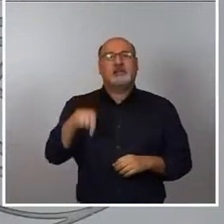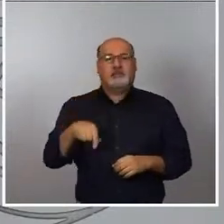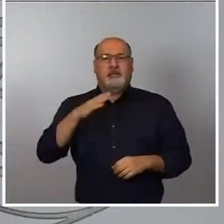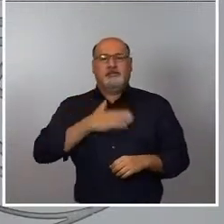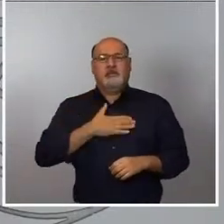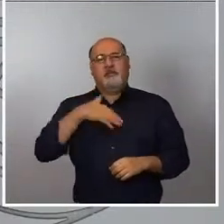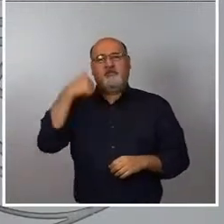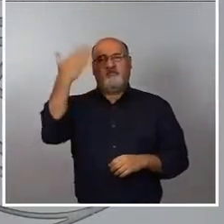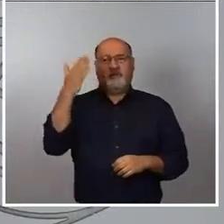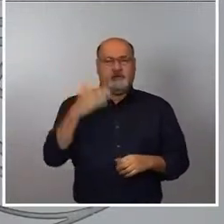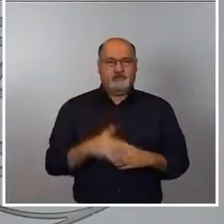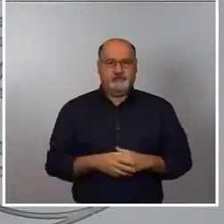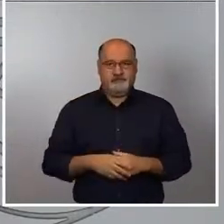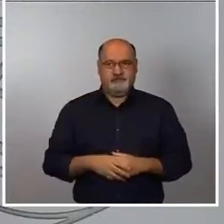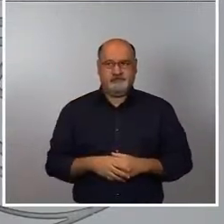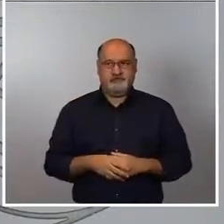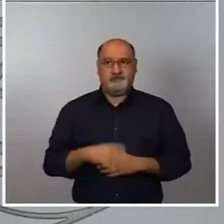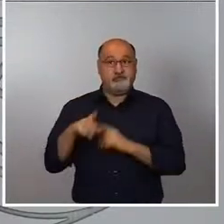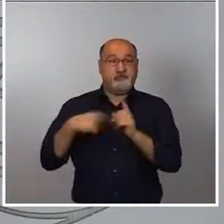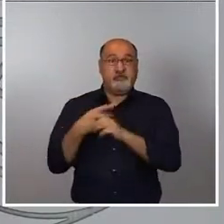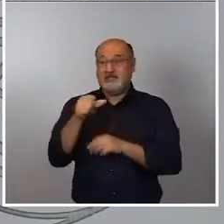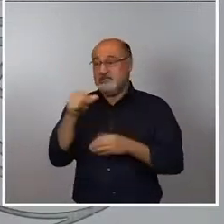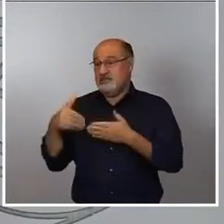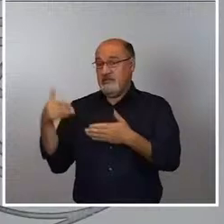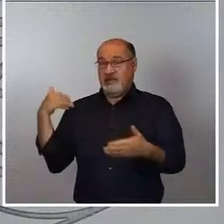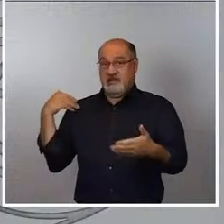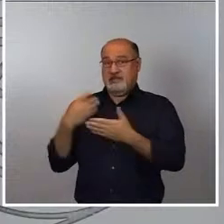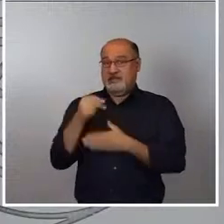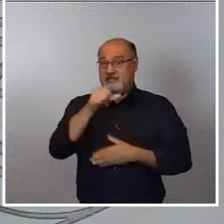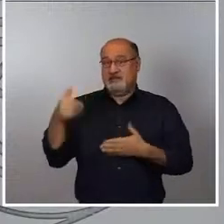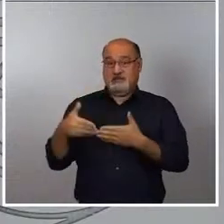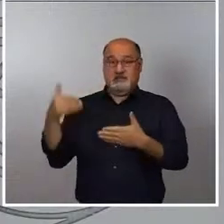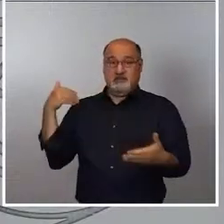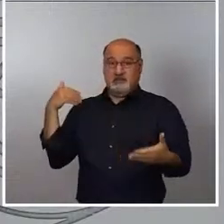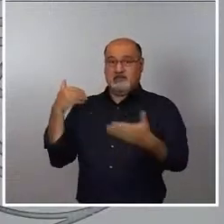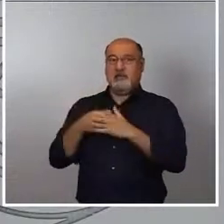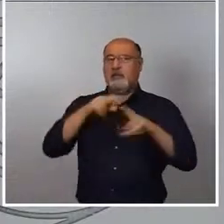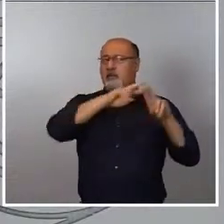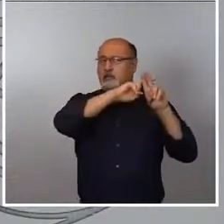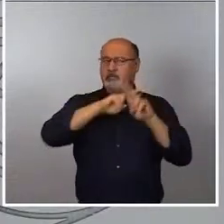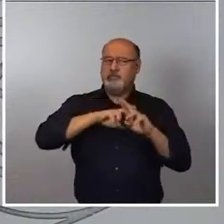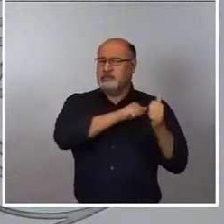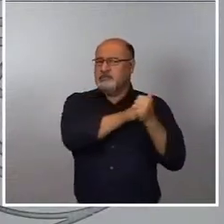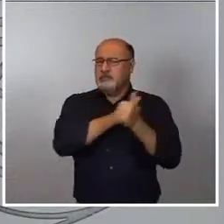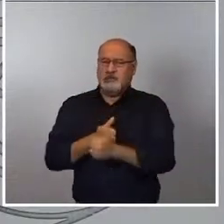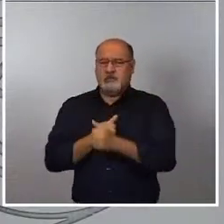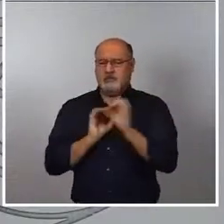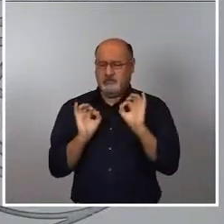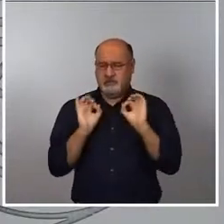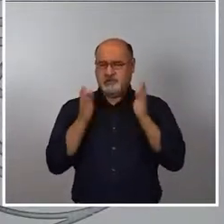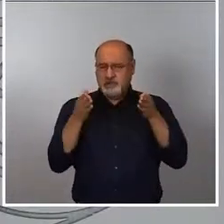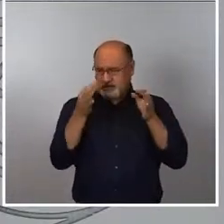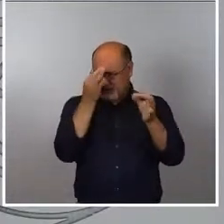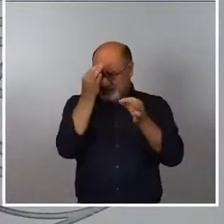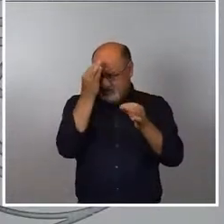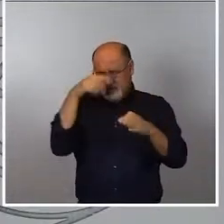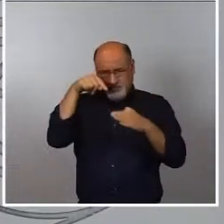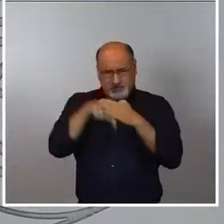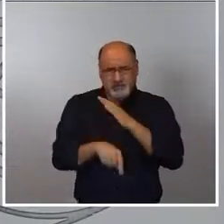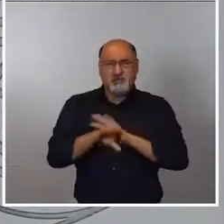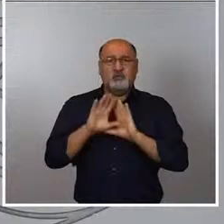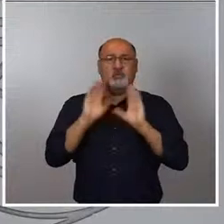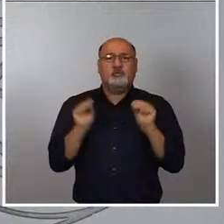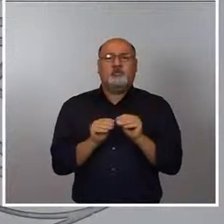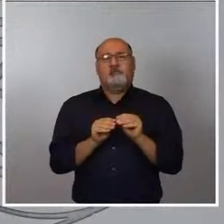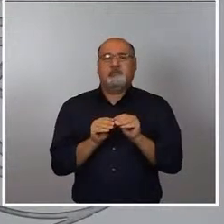además en la última semana como saben porque han hecho un seguimiento puntual muy muy preciso perdón están en